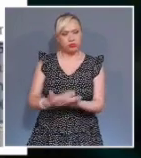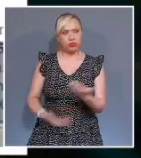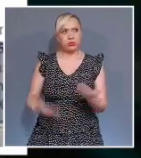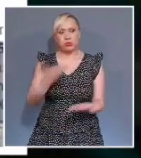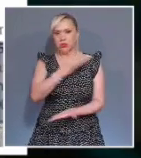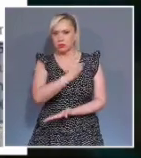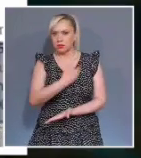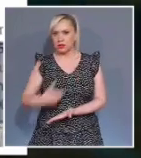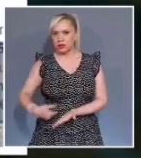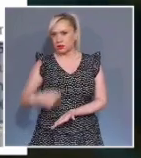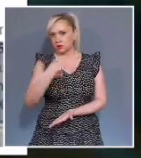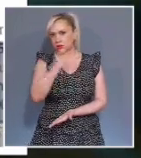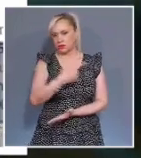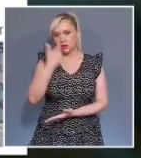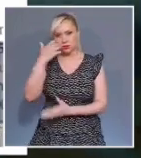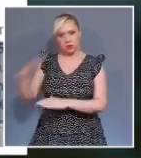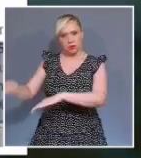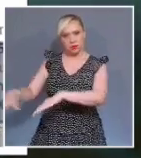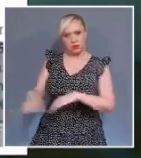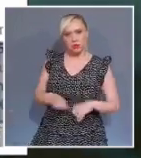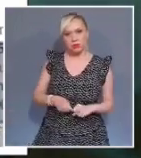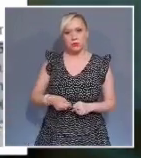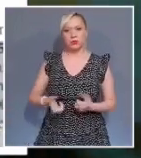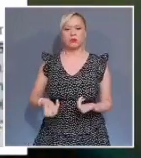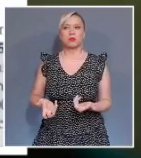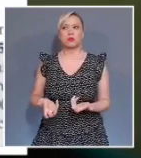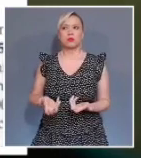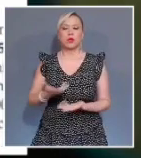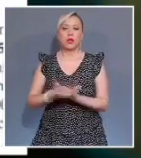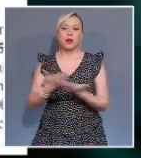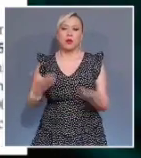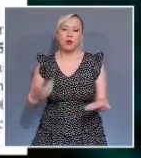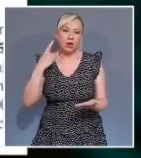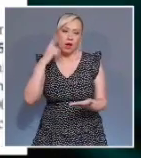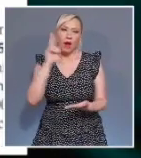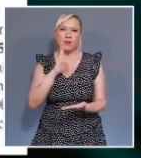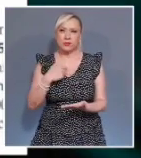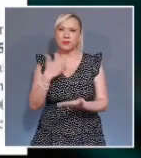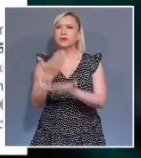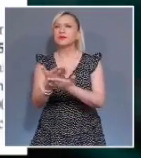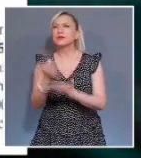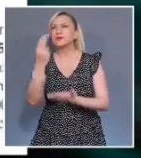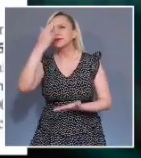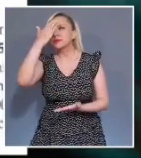solicitud de información, se consiguió la información sobre cómo efectivamente